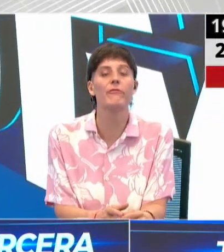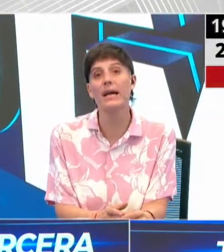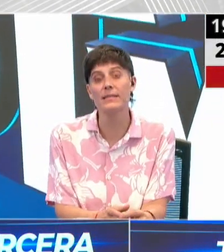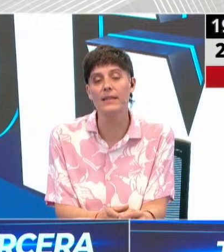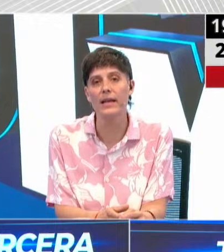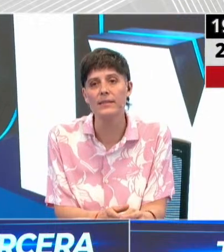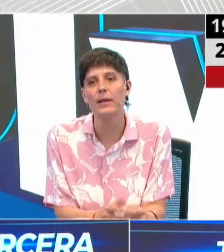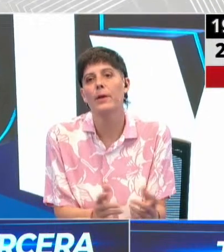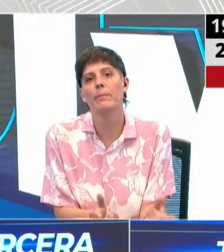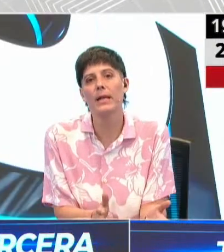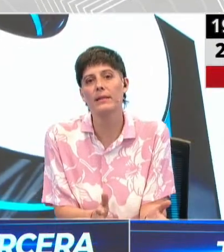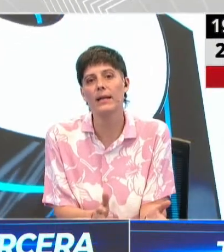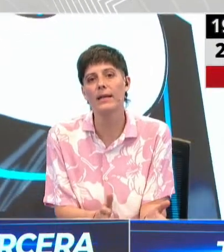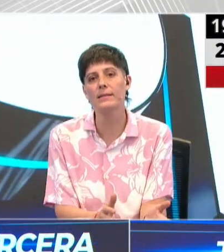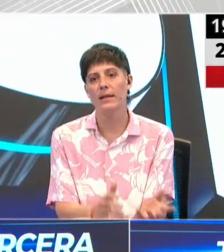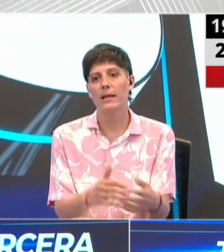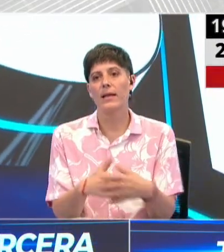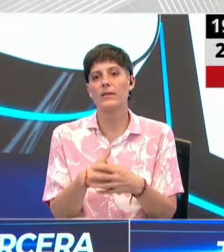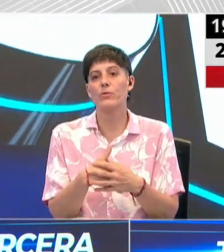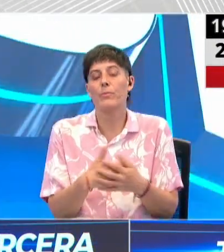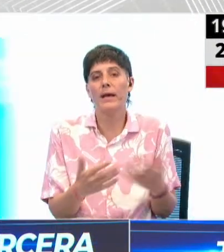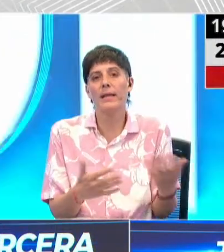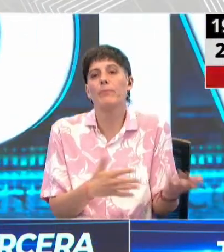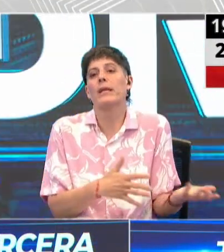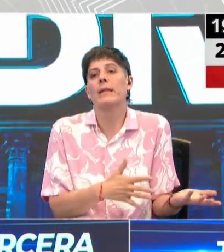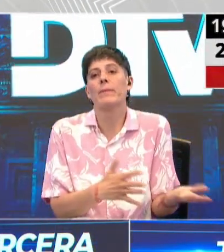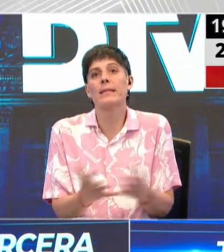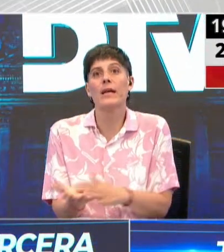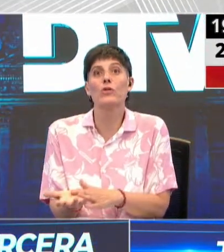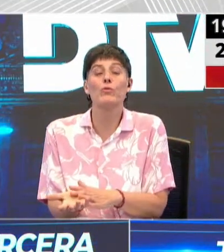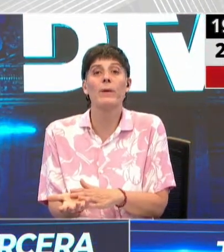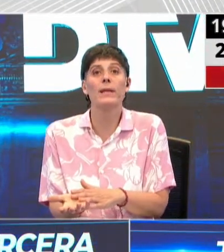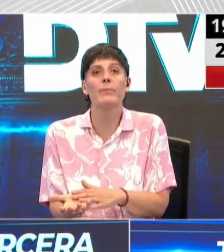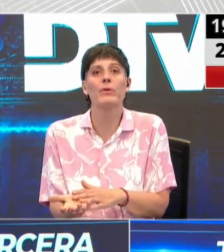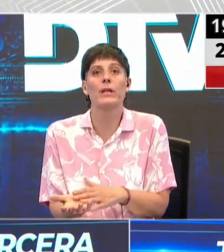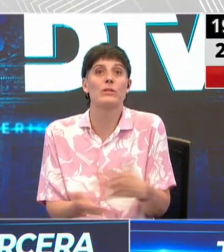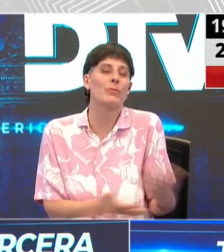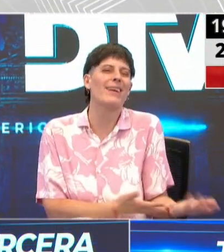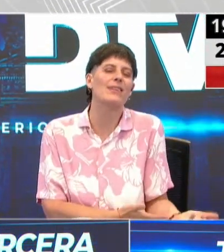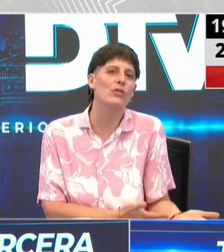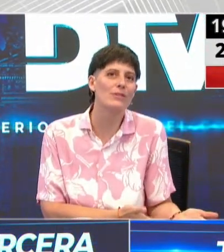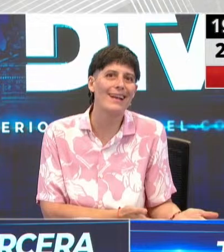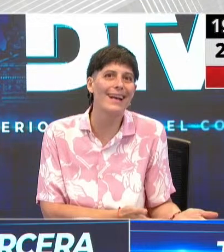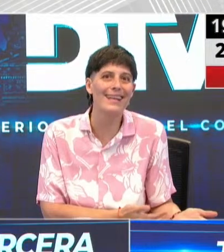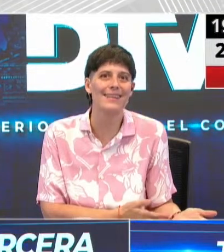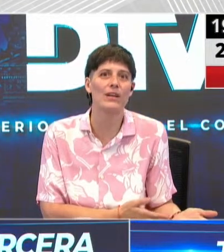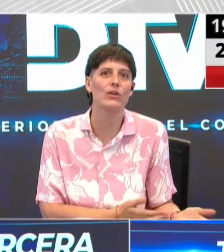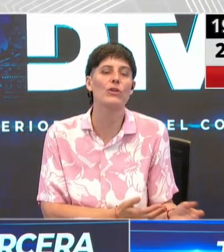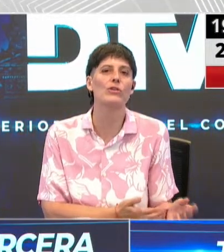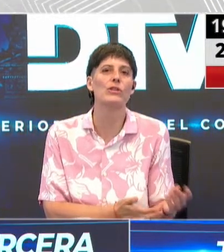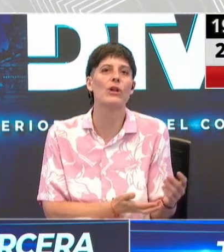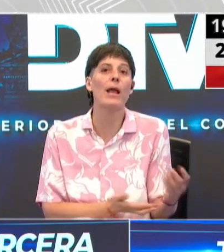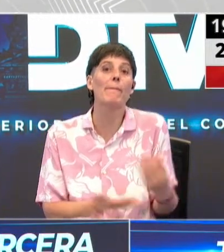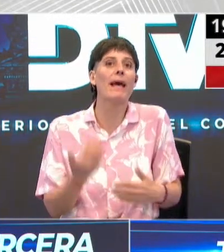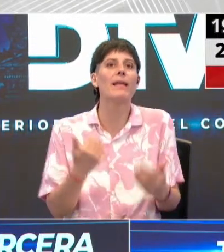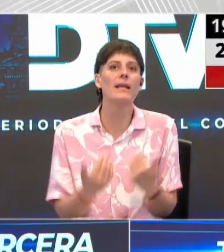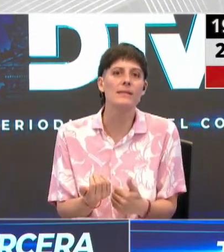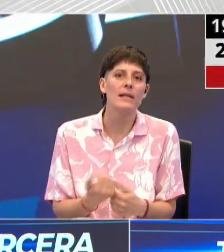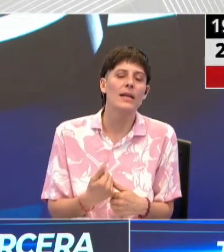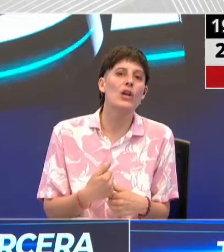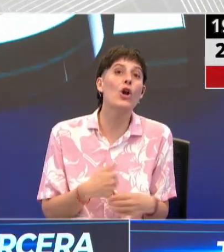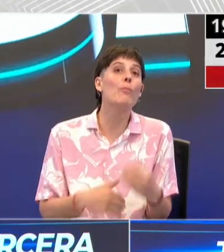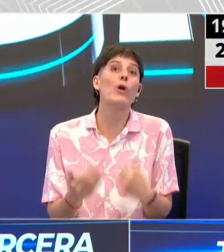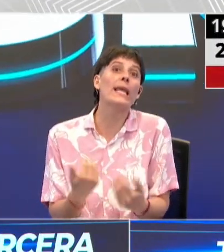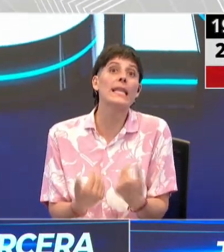de infancias mientras sus padres, porque también están con sus padres, porque no se pueden quedar solos en la casa, ¿no? O si no, las